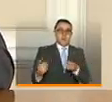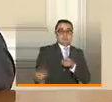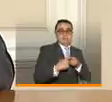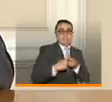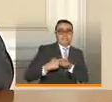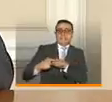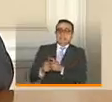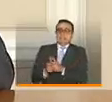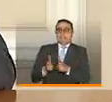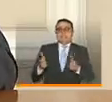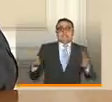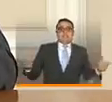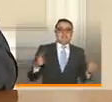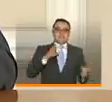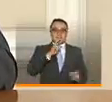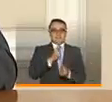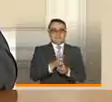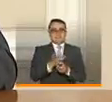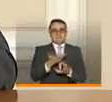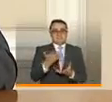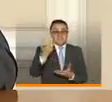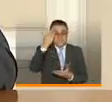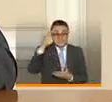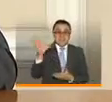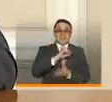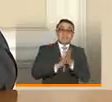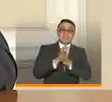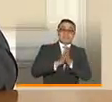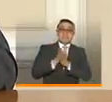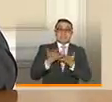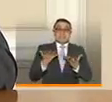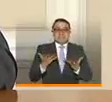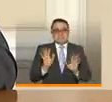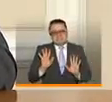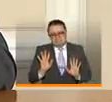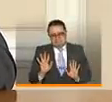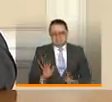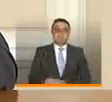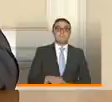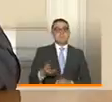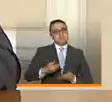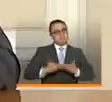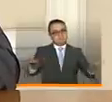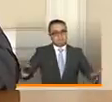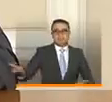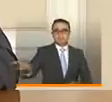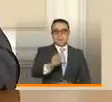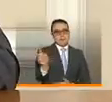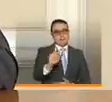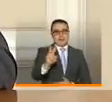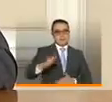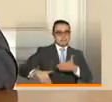nos complique, porque sabemos que hay una gran expectativa, pero obviamente va a estar disponible para el viernes para que lo empecemos a mirar.